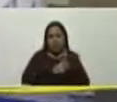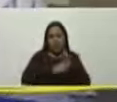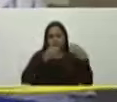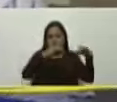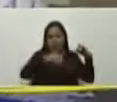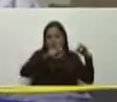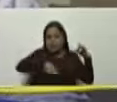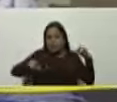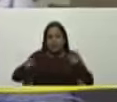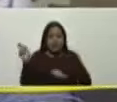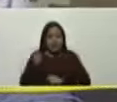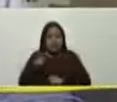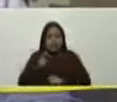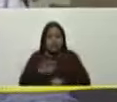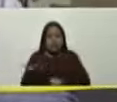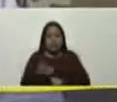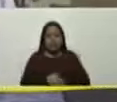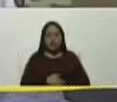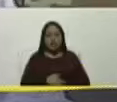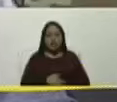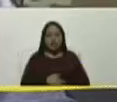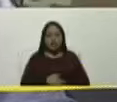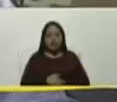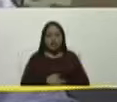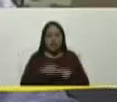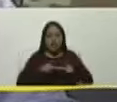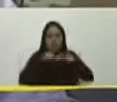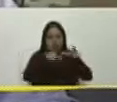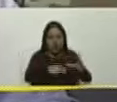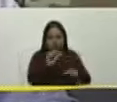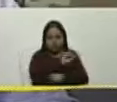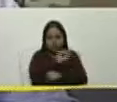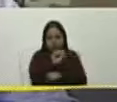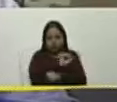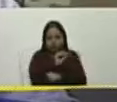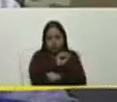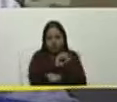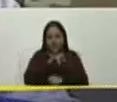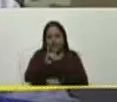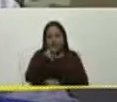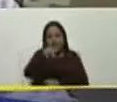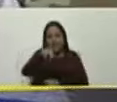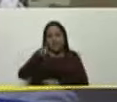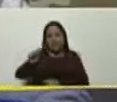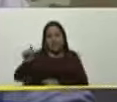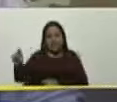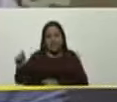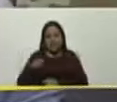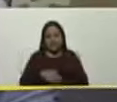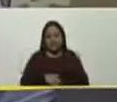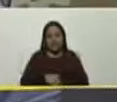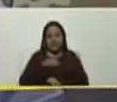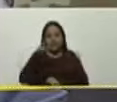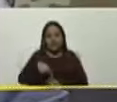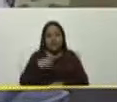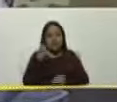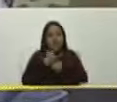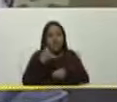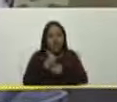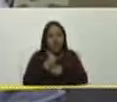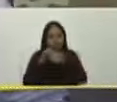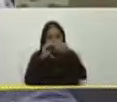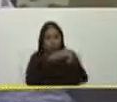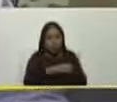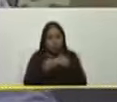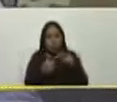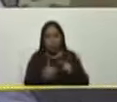necesita. La licencia, compadre, el INTT y los trabajos estructurales.